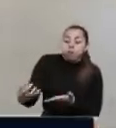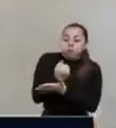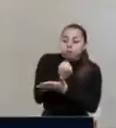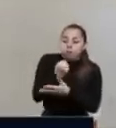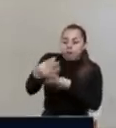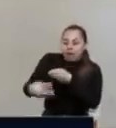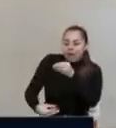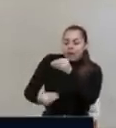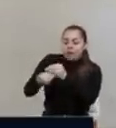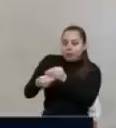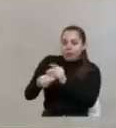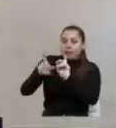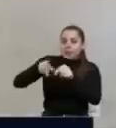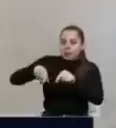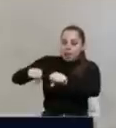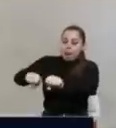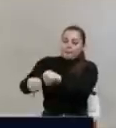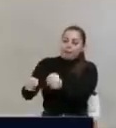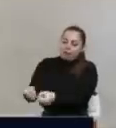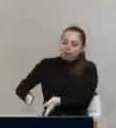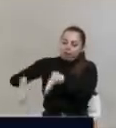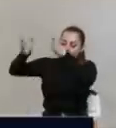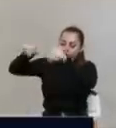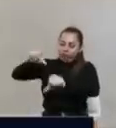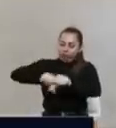que igualmente destruyen el laboratorio.